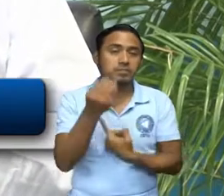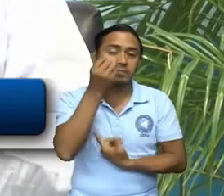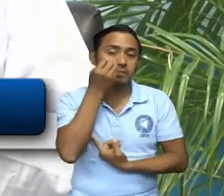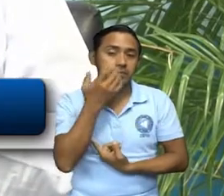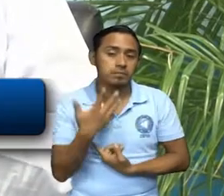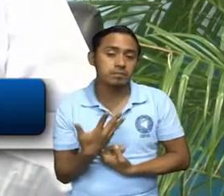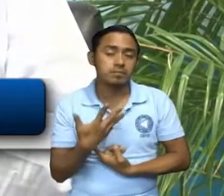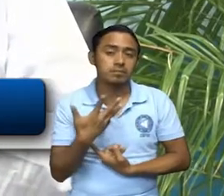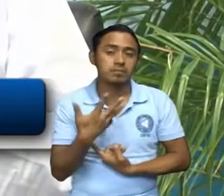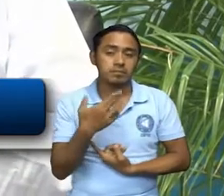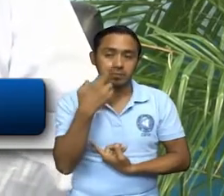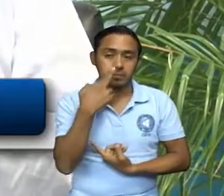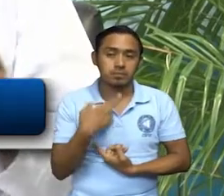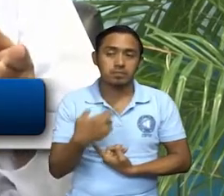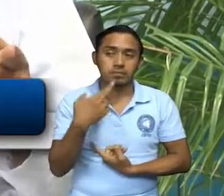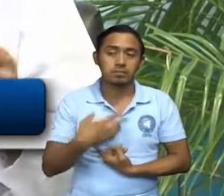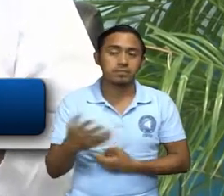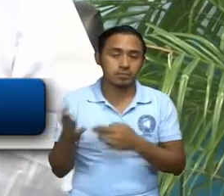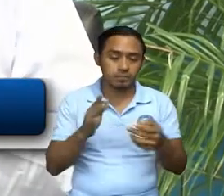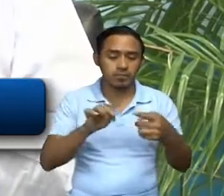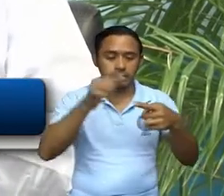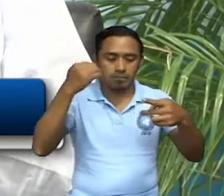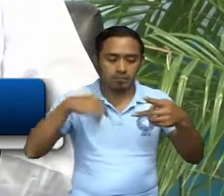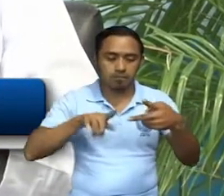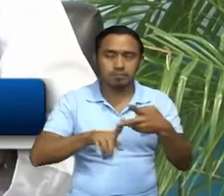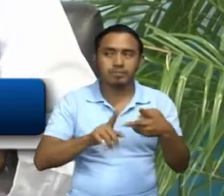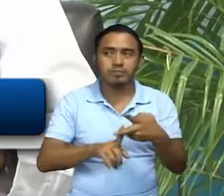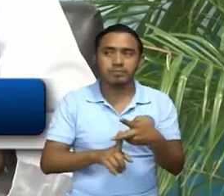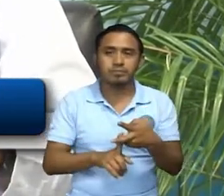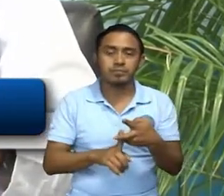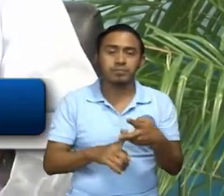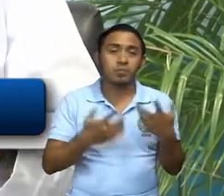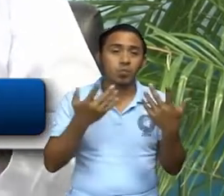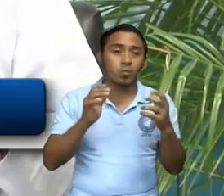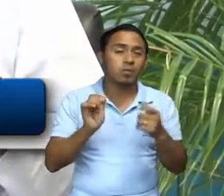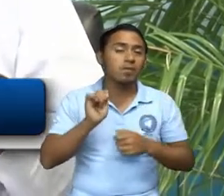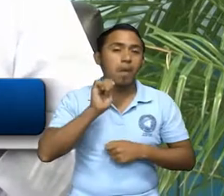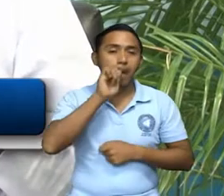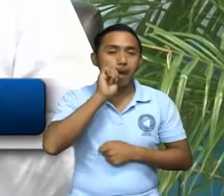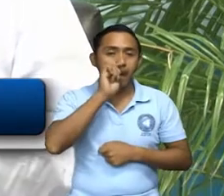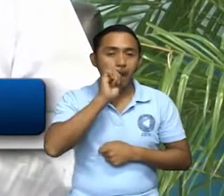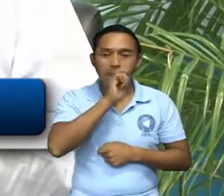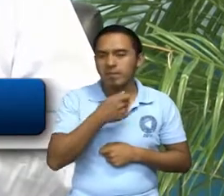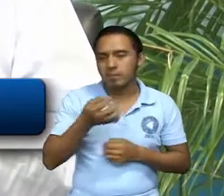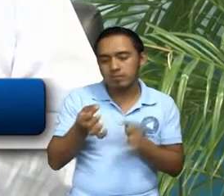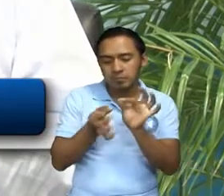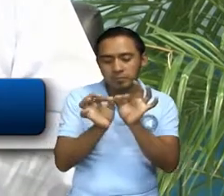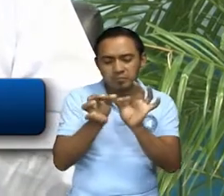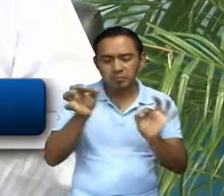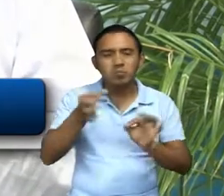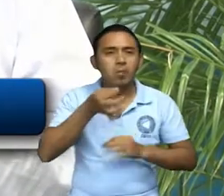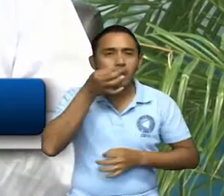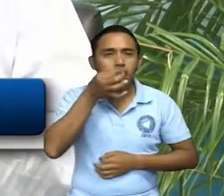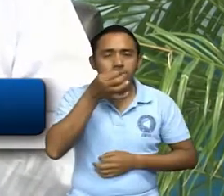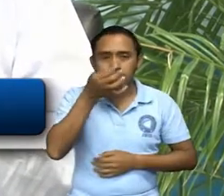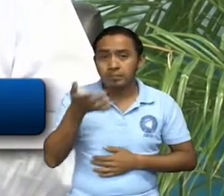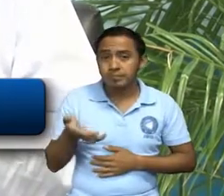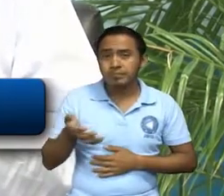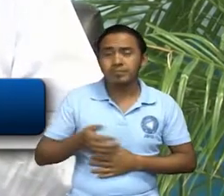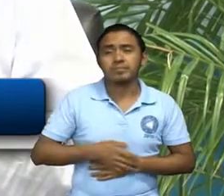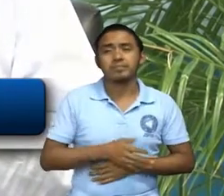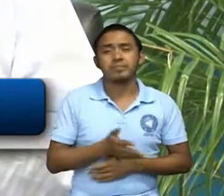eso es muy común en los bebés. Otra causa es cuando se meten objetos. Acuérdense que los niños, por ejemplo, muchas veces nos